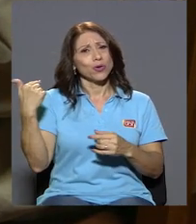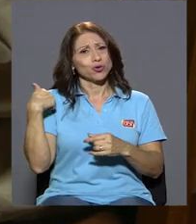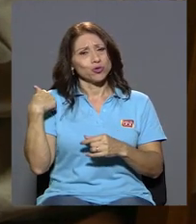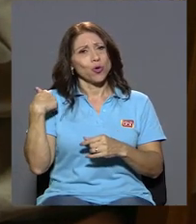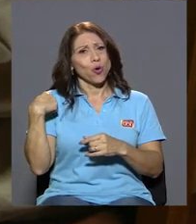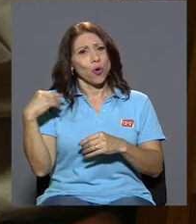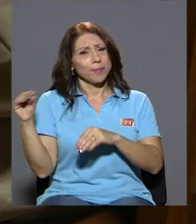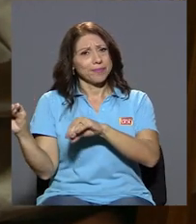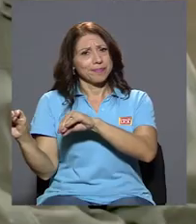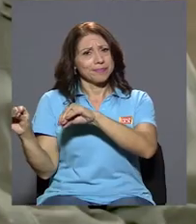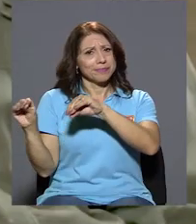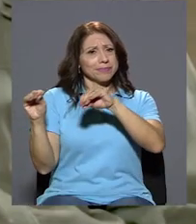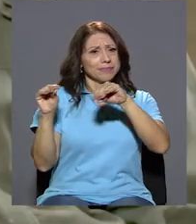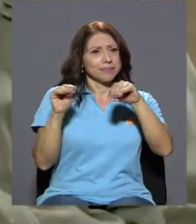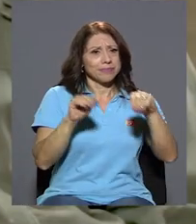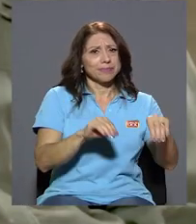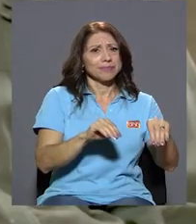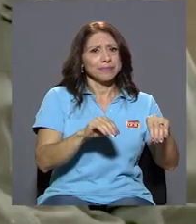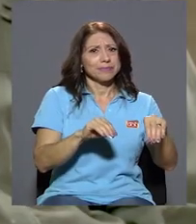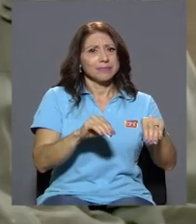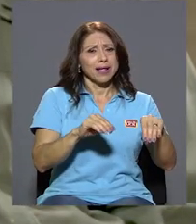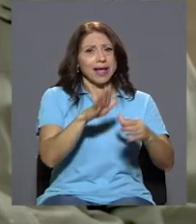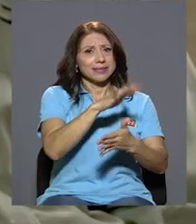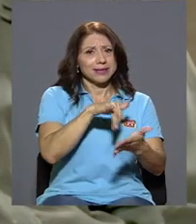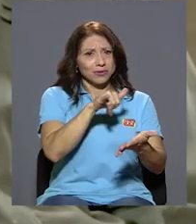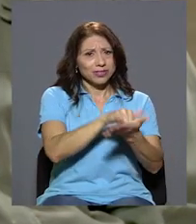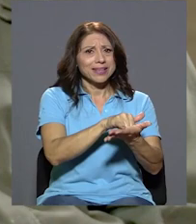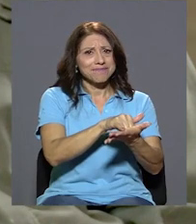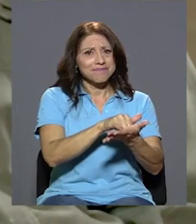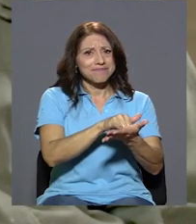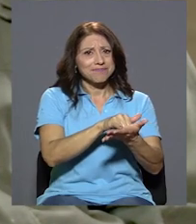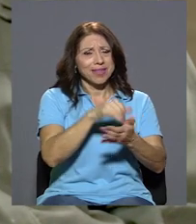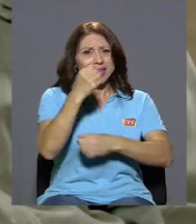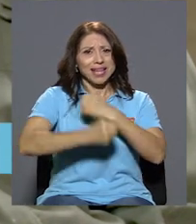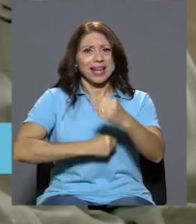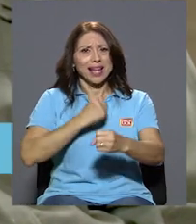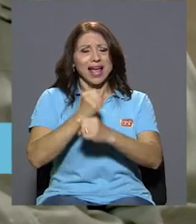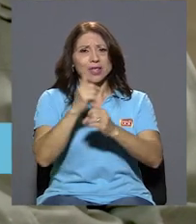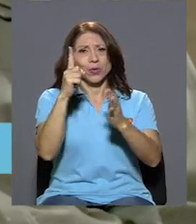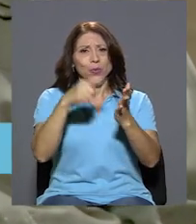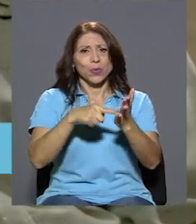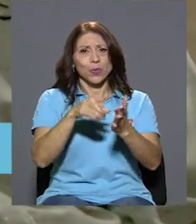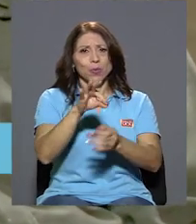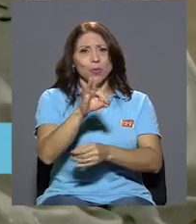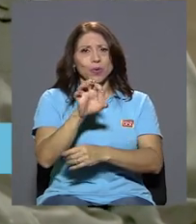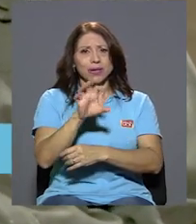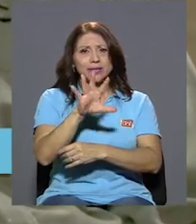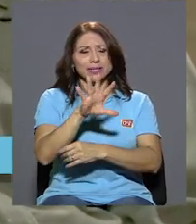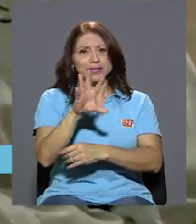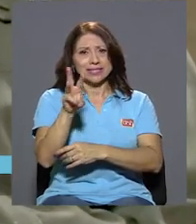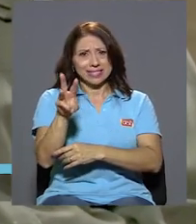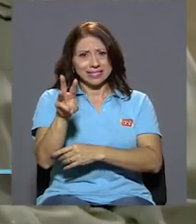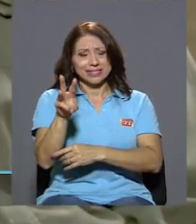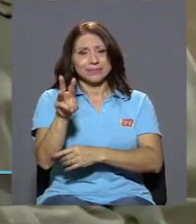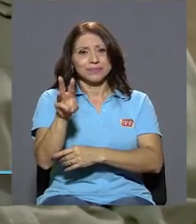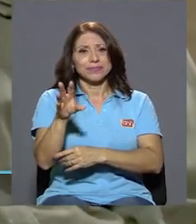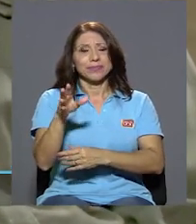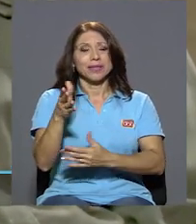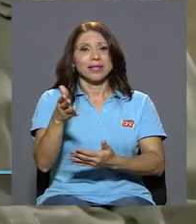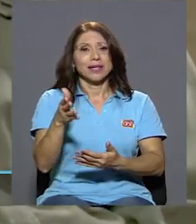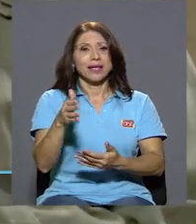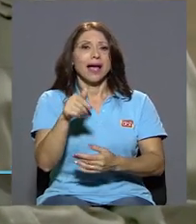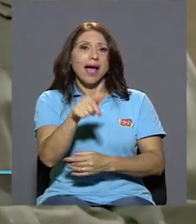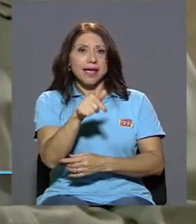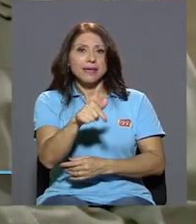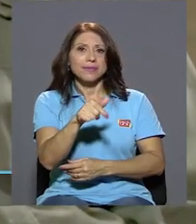vine para el país central concretamente para san jose en el año 56 las